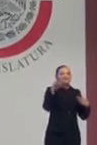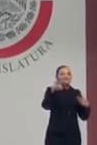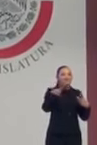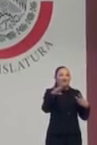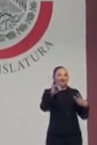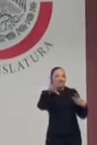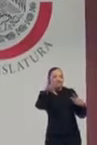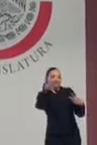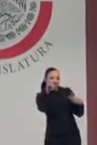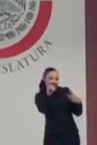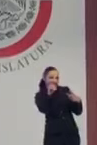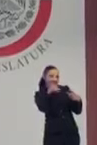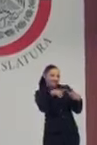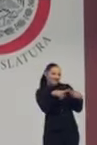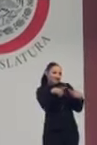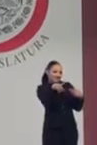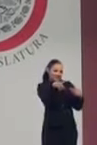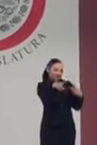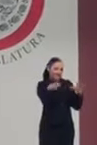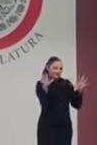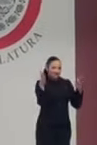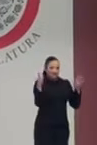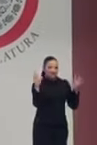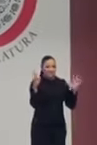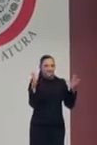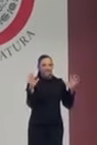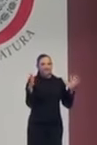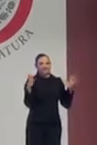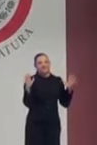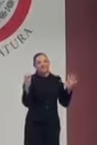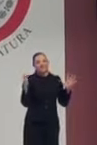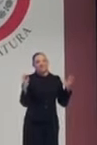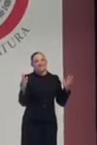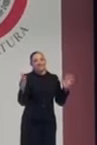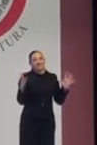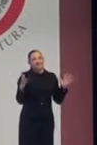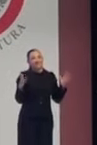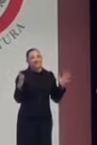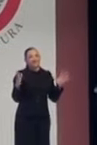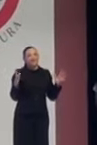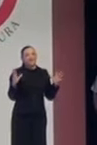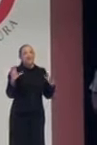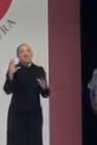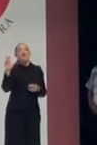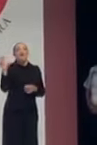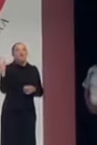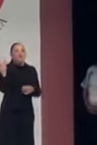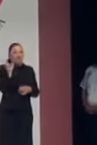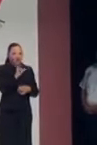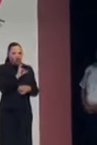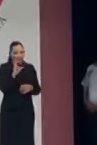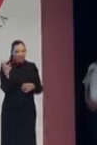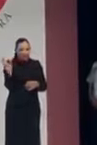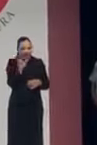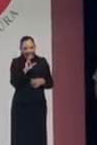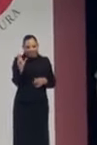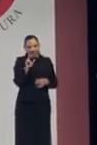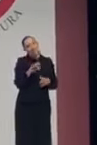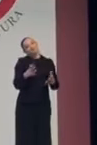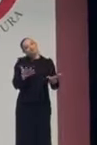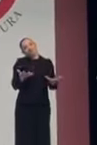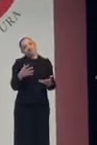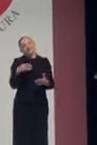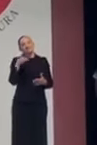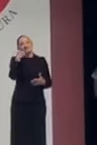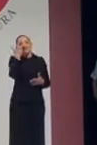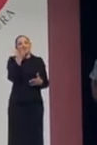ah, también. Es un buen senador. Cuando les quiero decir,